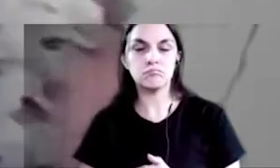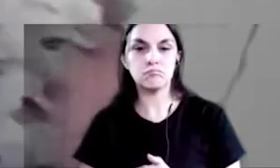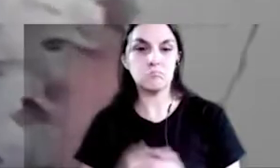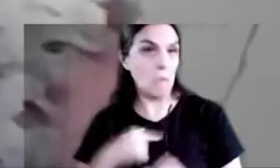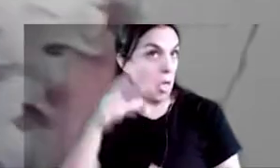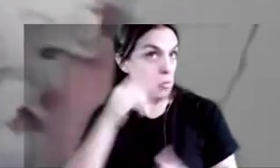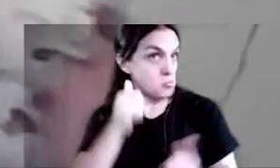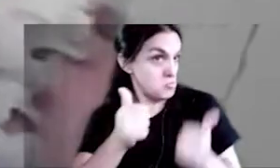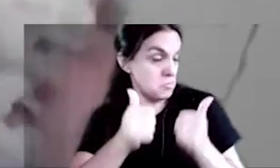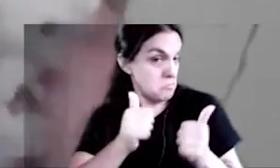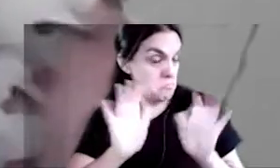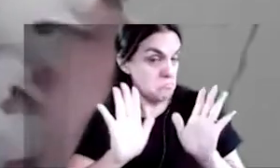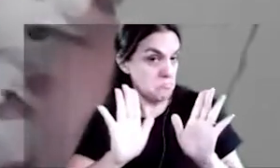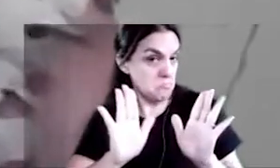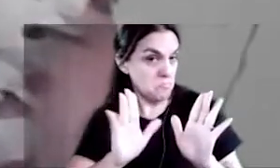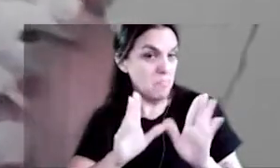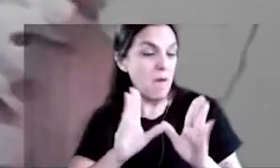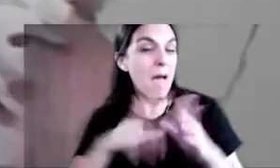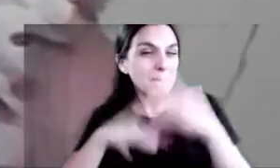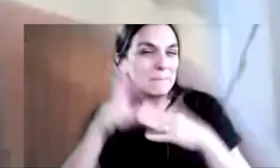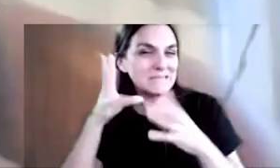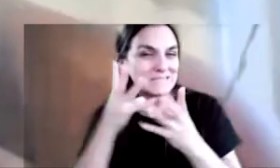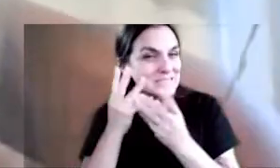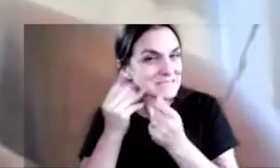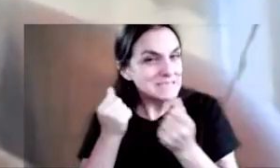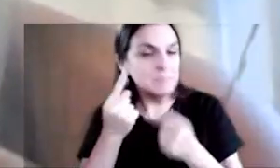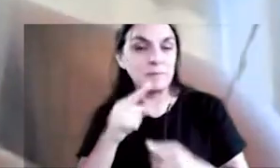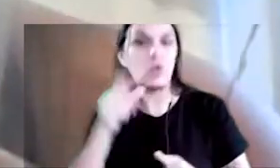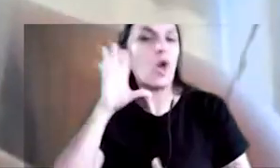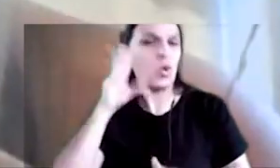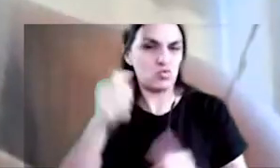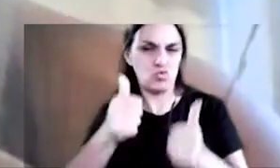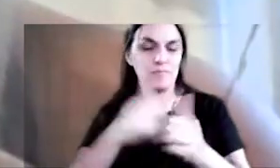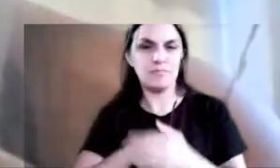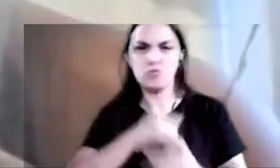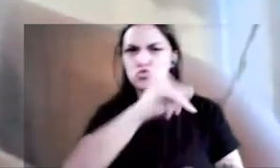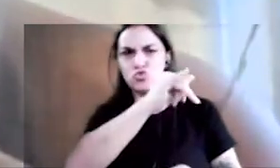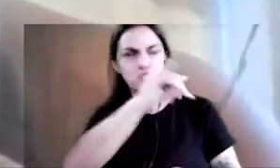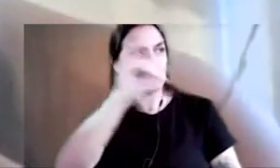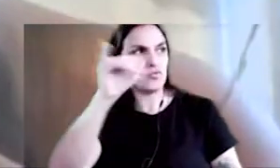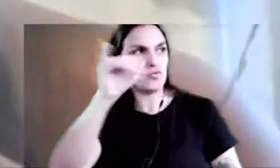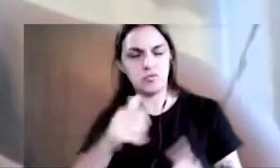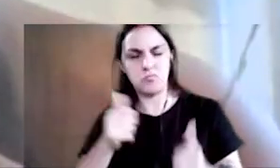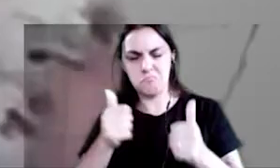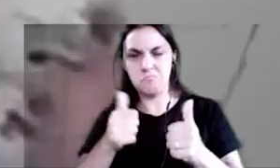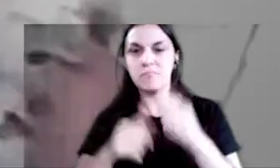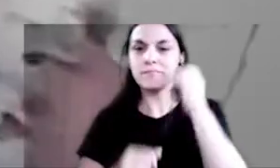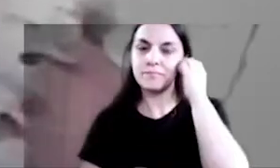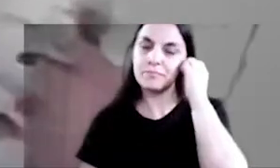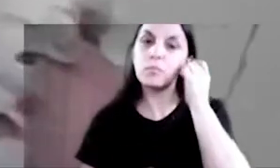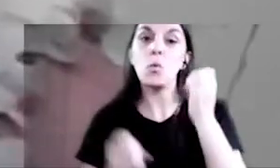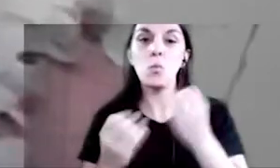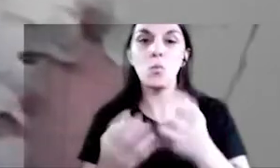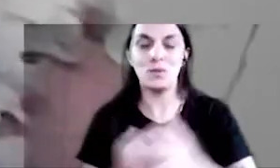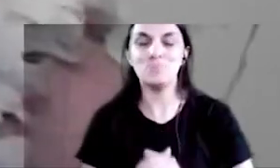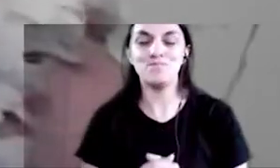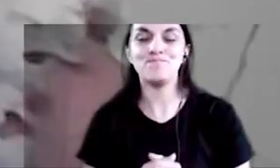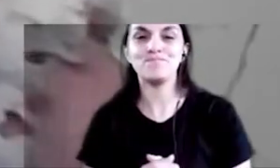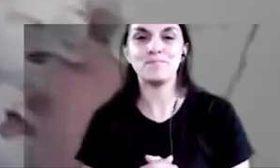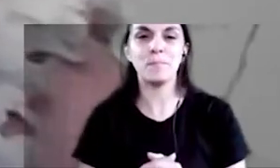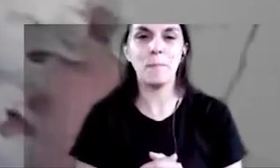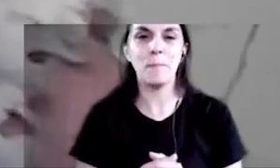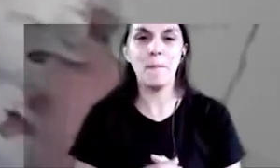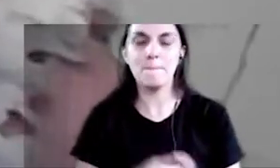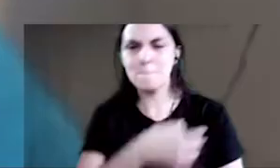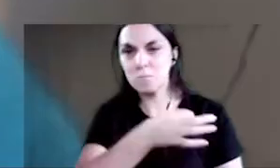Yo lo escuché, se bajó un poquito, Perfecto. pero yo lo escuché bien. A ver. No, sí, se Sí, sí, acá escuchó. dicen. Bueno, Se escuchó y es